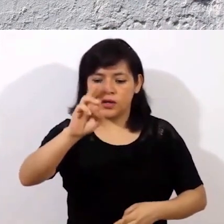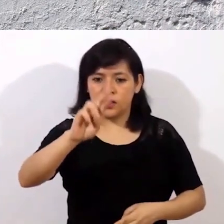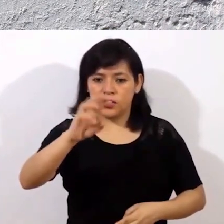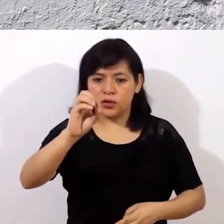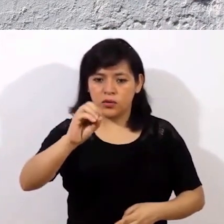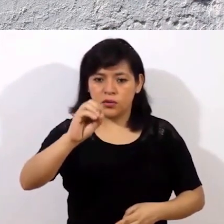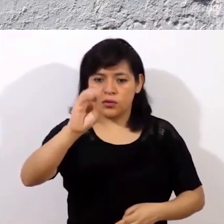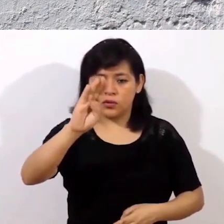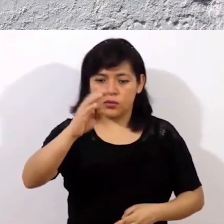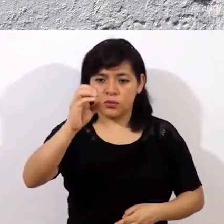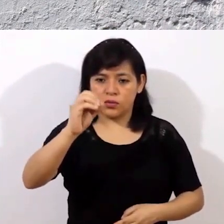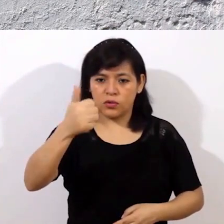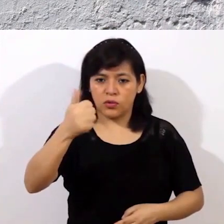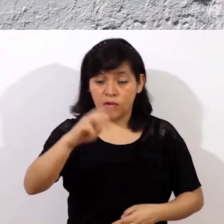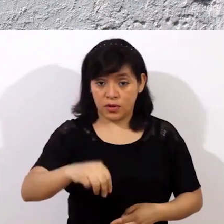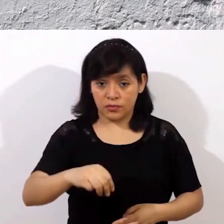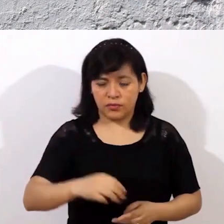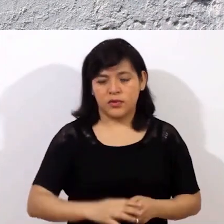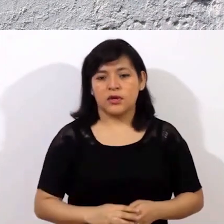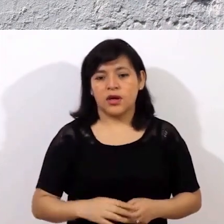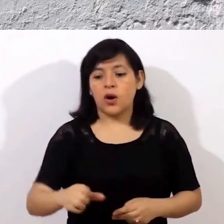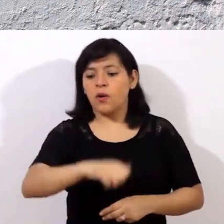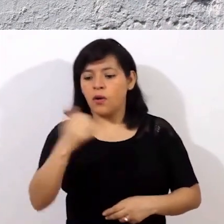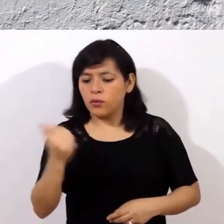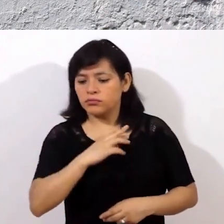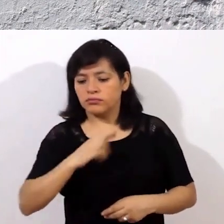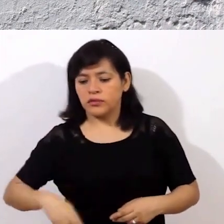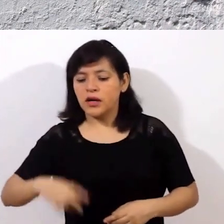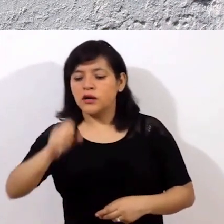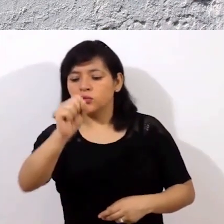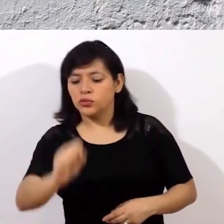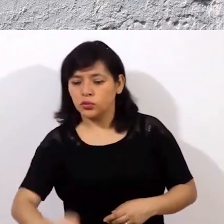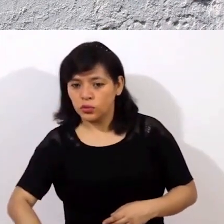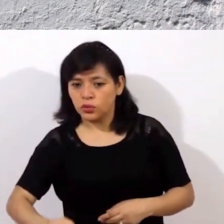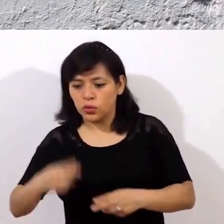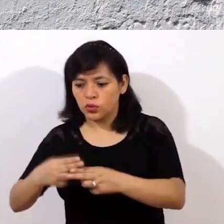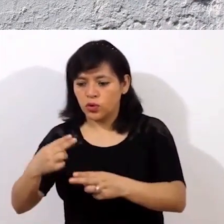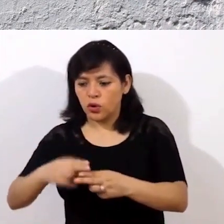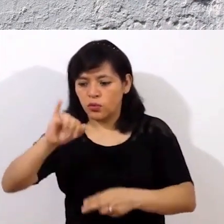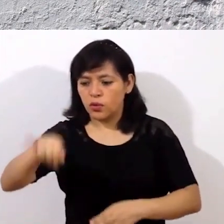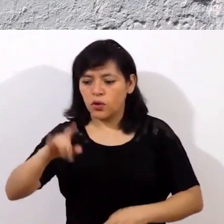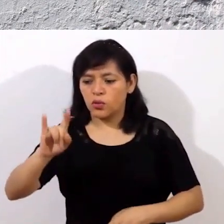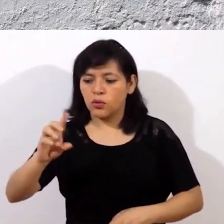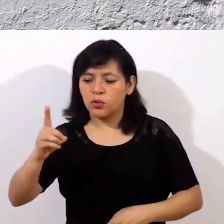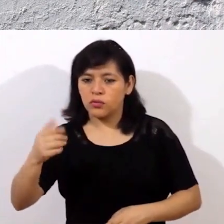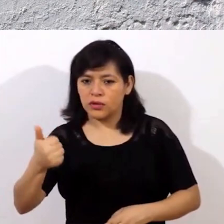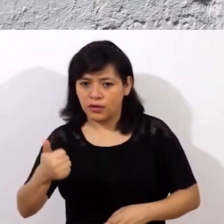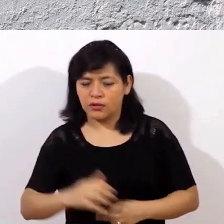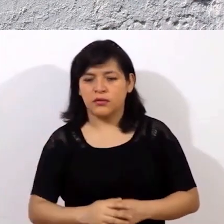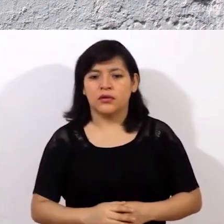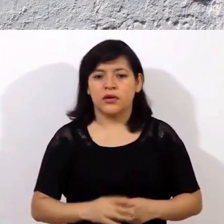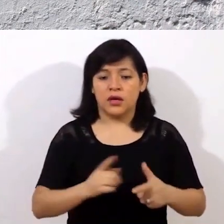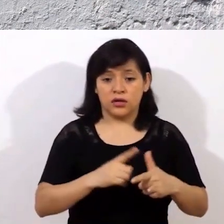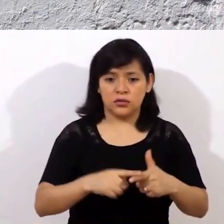Salomón. Y el sur, conformada por Judá y Benjamín, estuvo gobernada por el hijo de